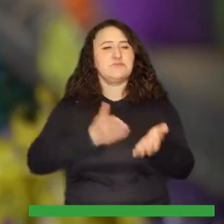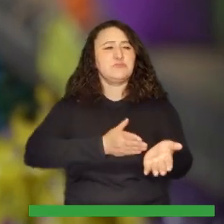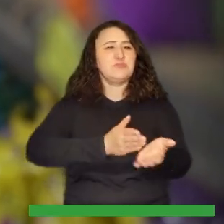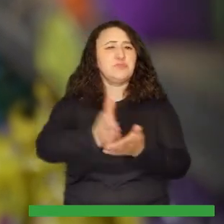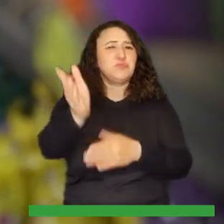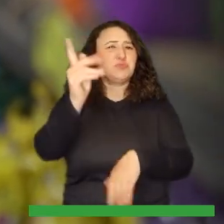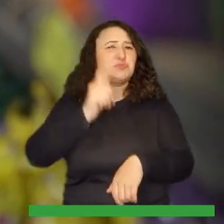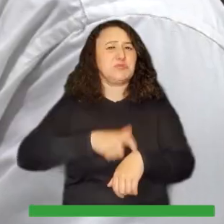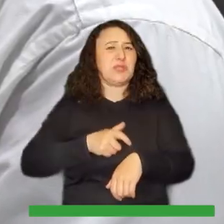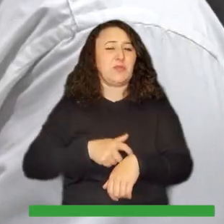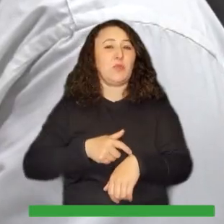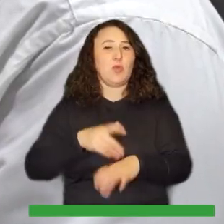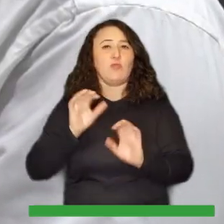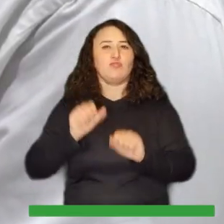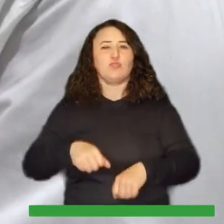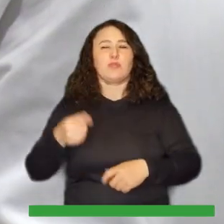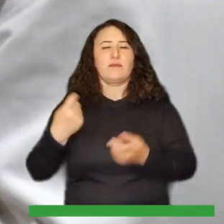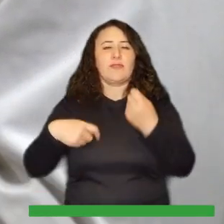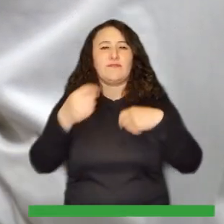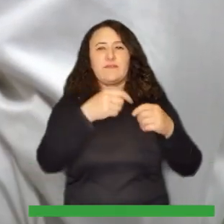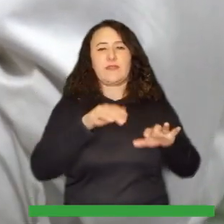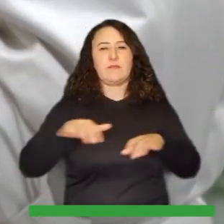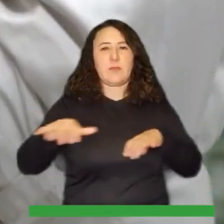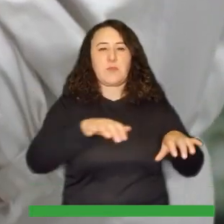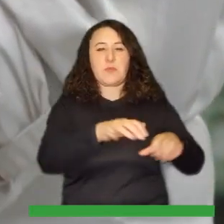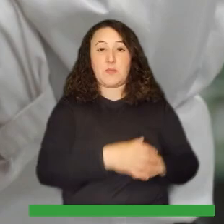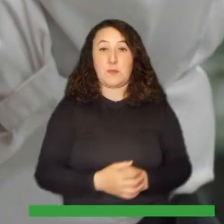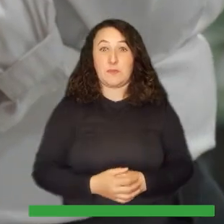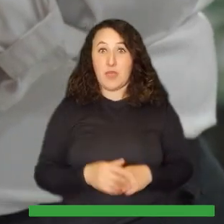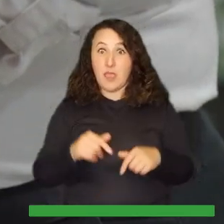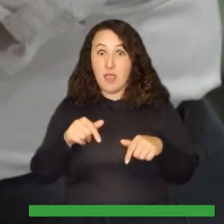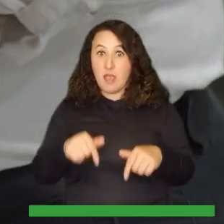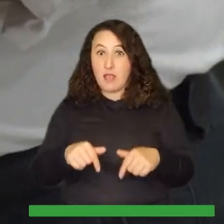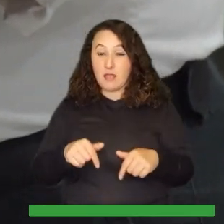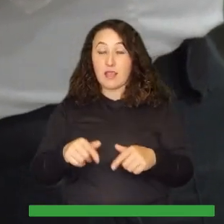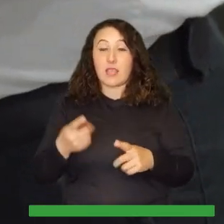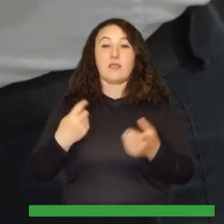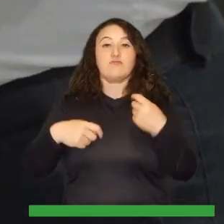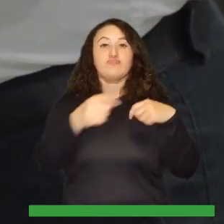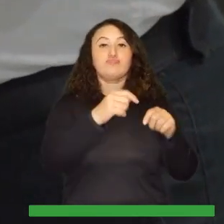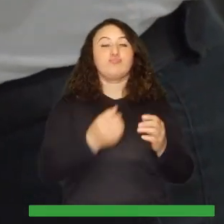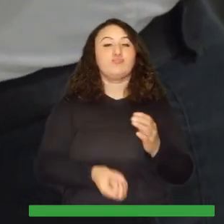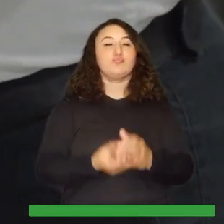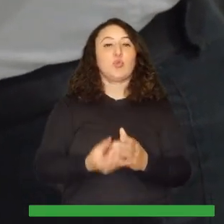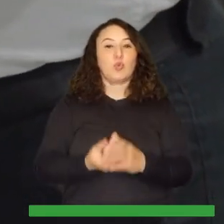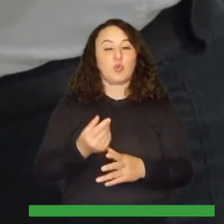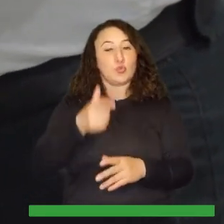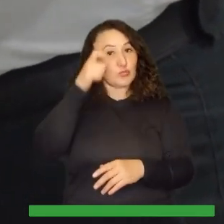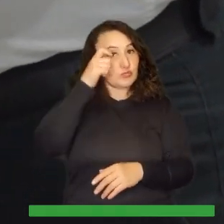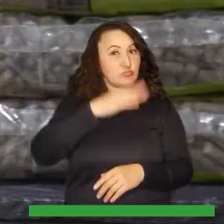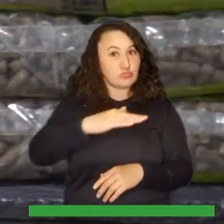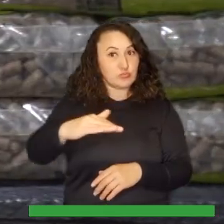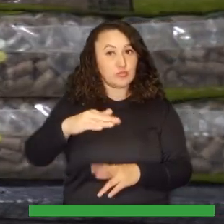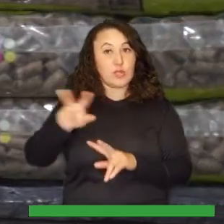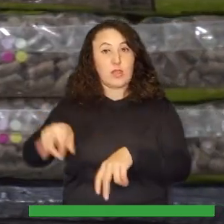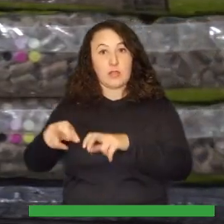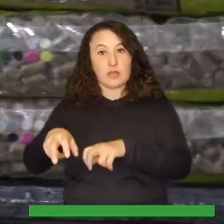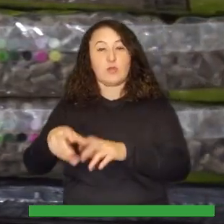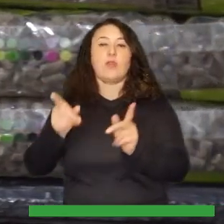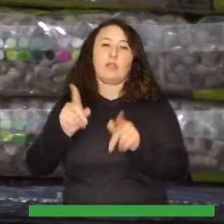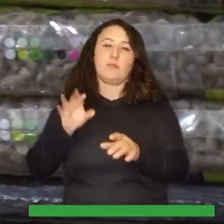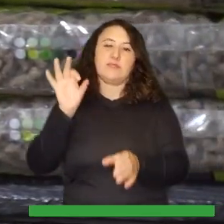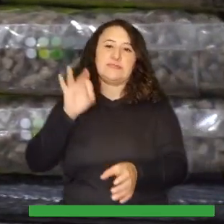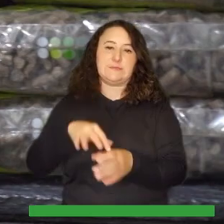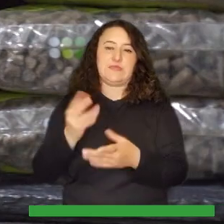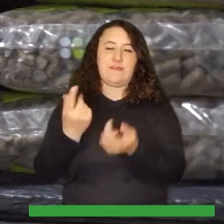indefinido para que sea distribuidor. Aquí están distribuyendo productos pecuarios, productos agrícolas y semilla